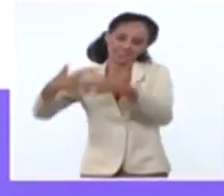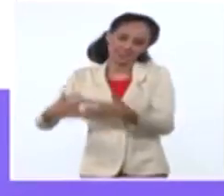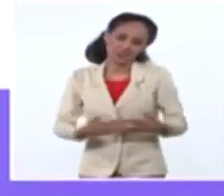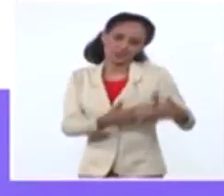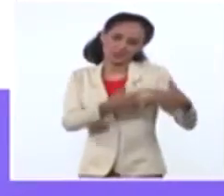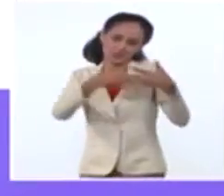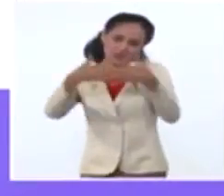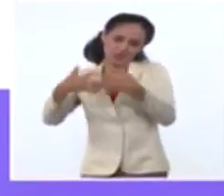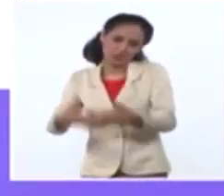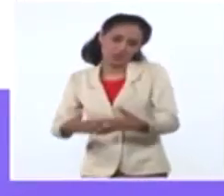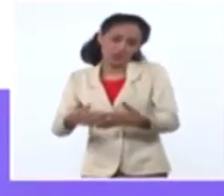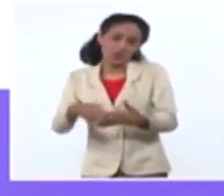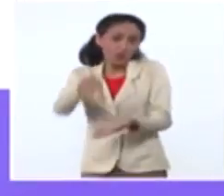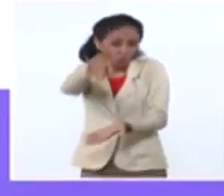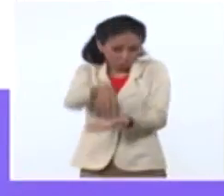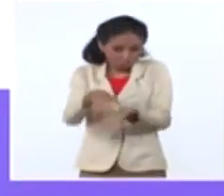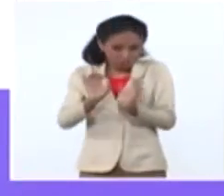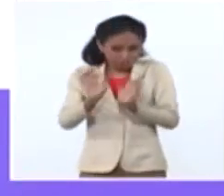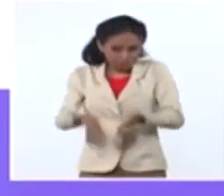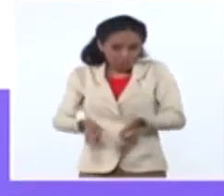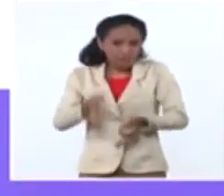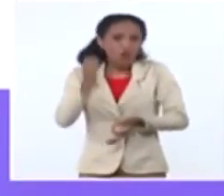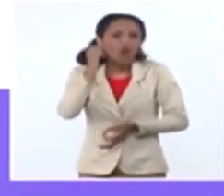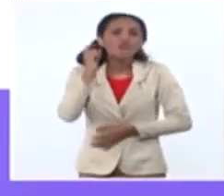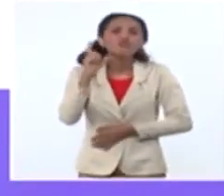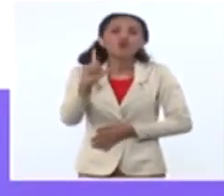Florida. En tercer lugar,